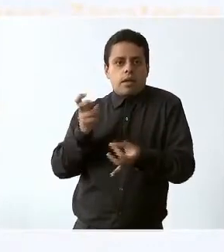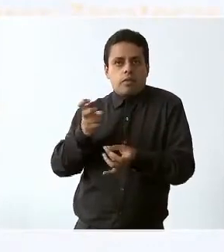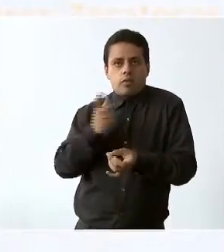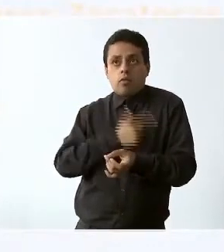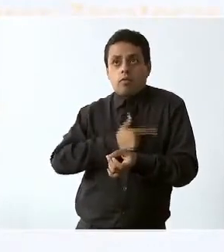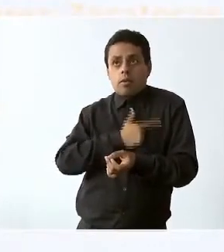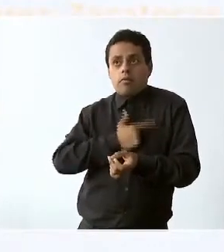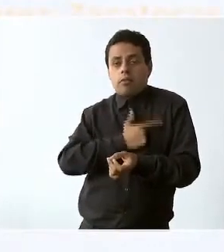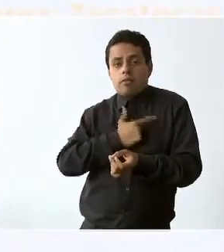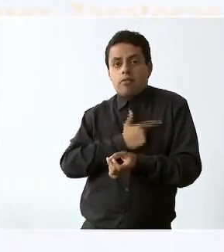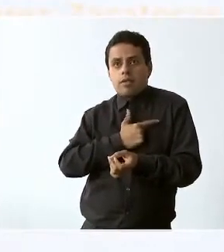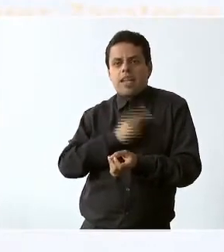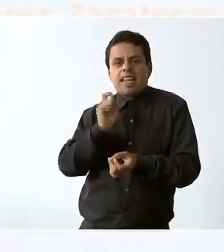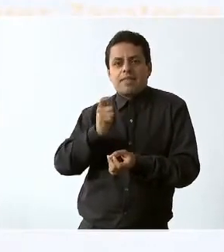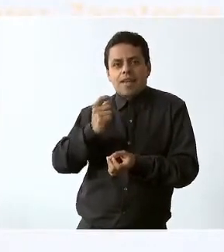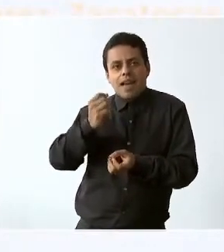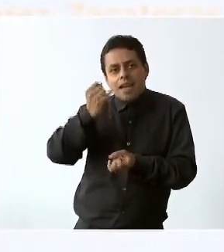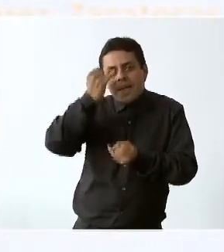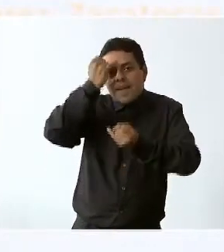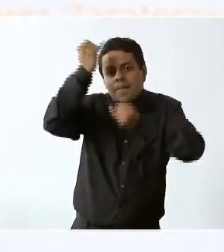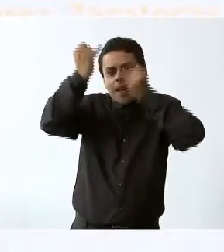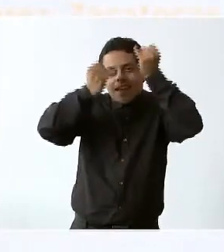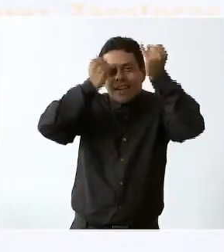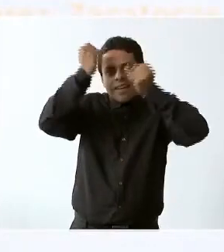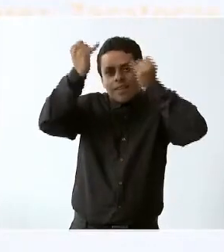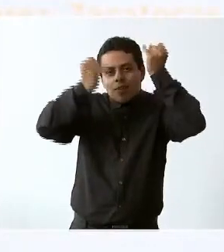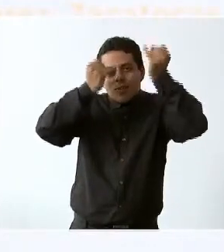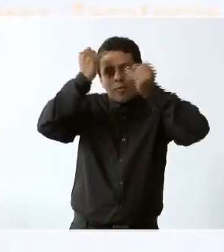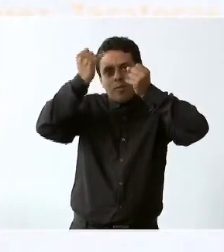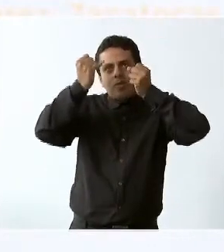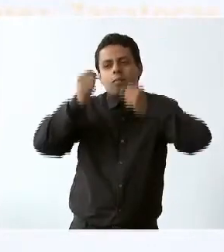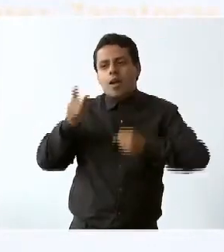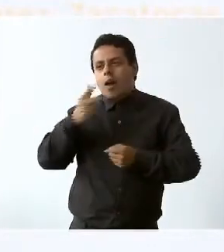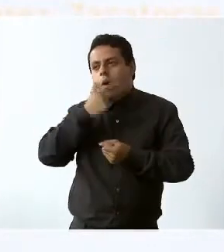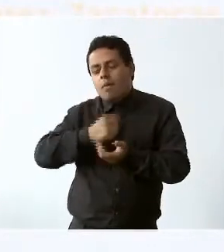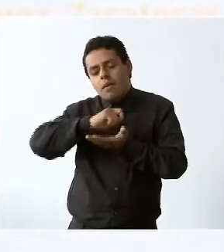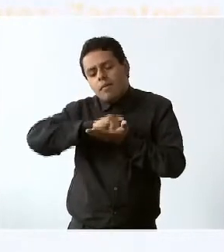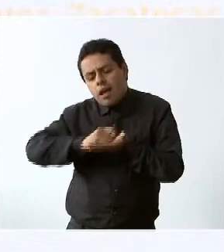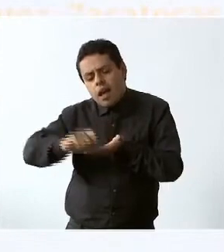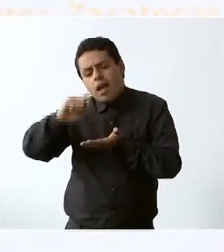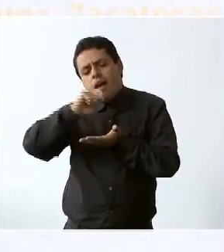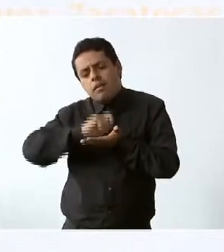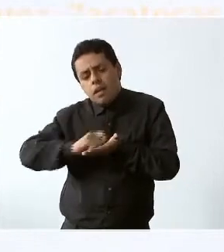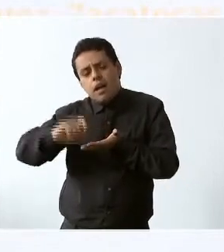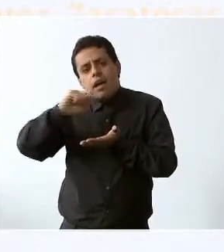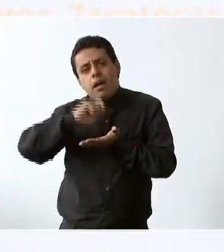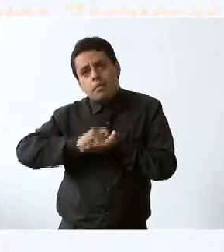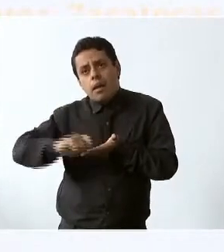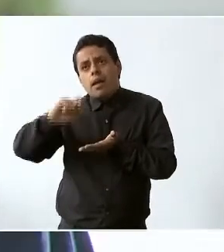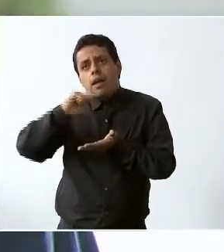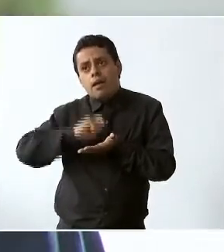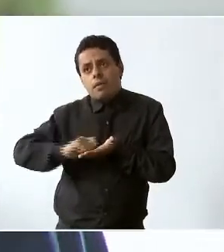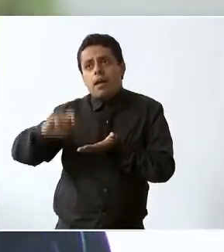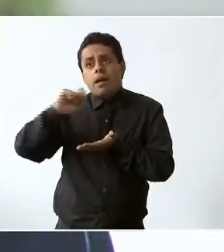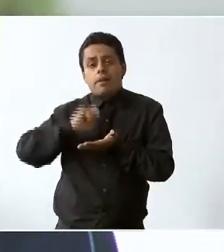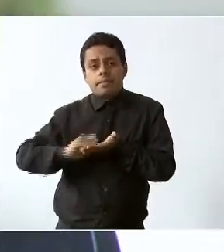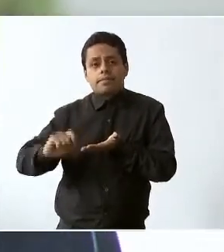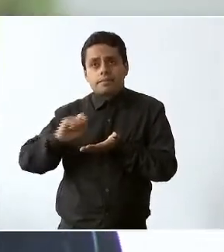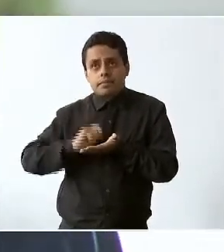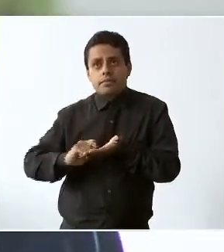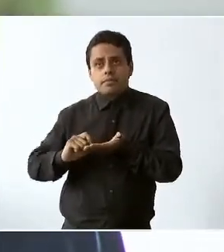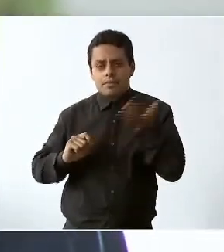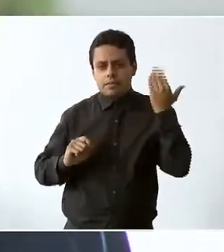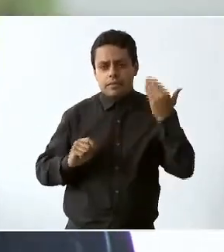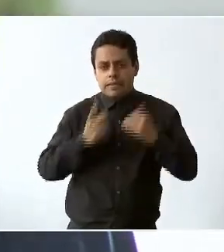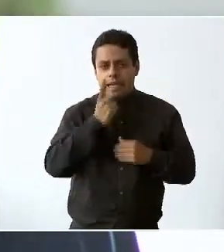que tiene que ver con la imaginación del poeta, que como aquí se dijo,